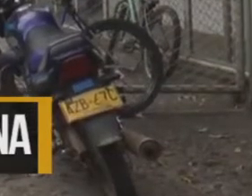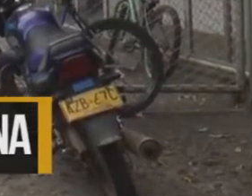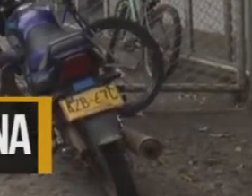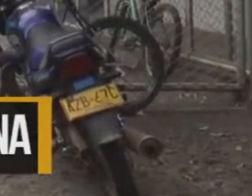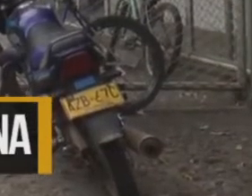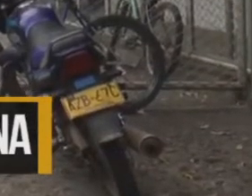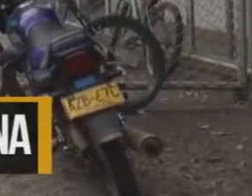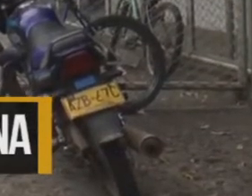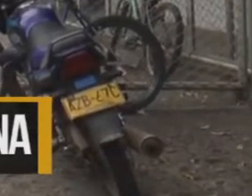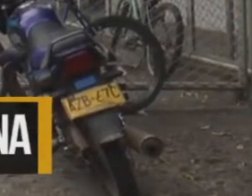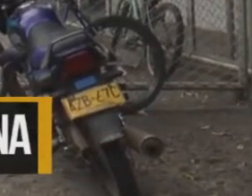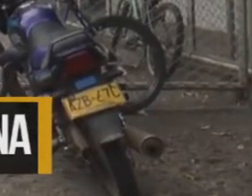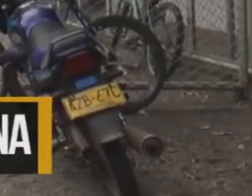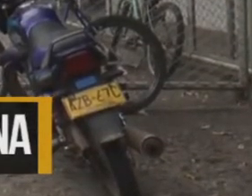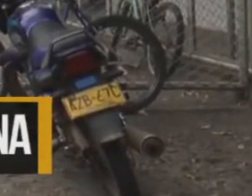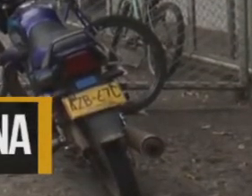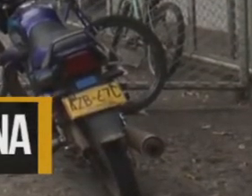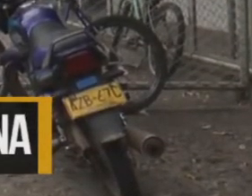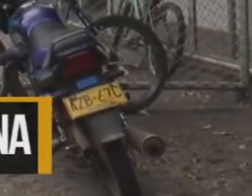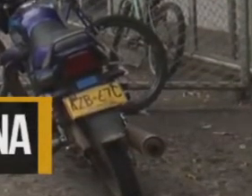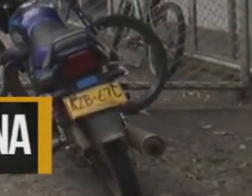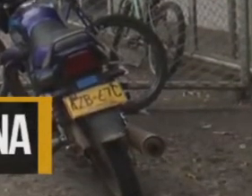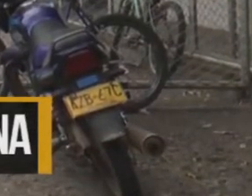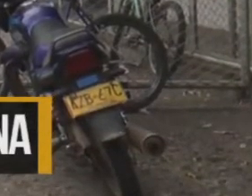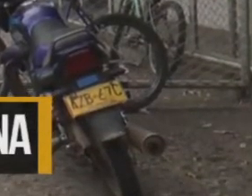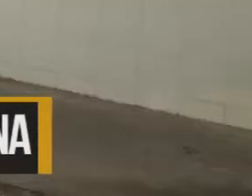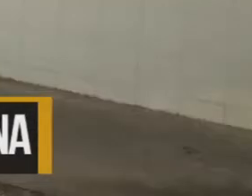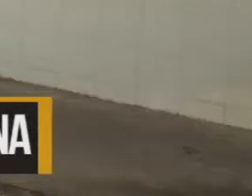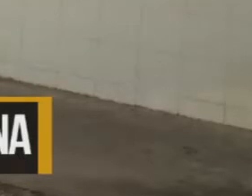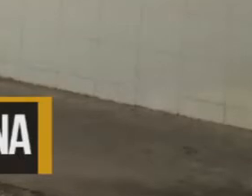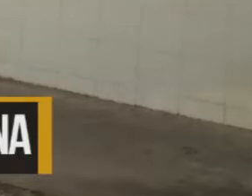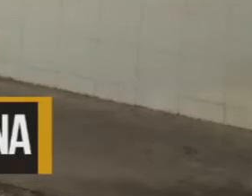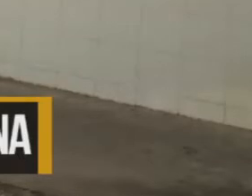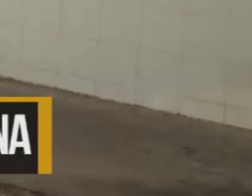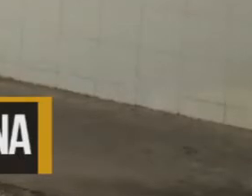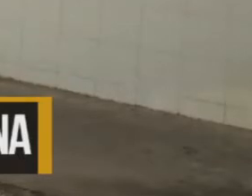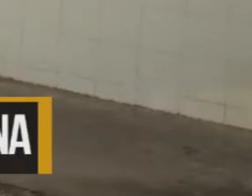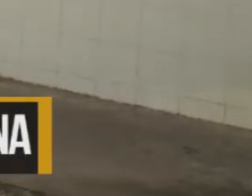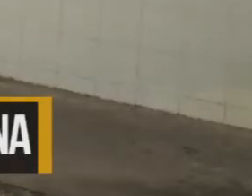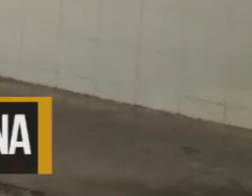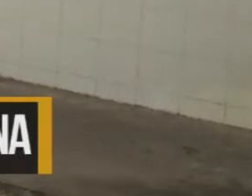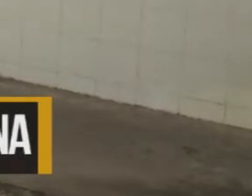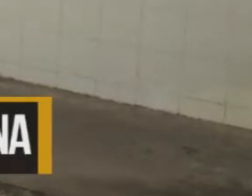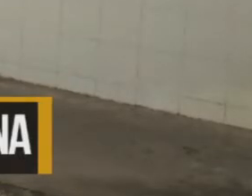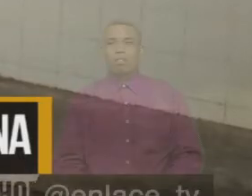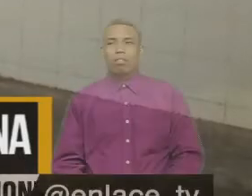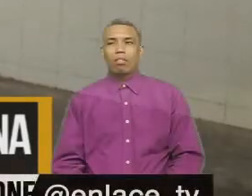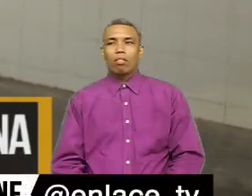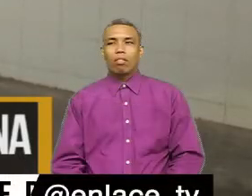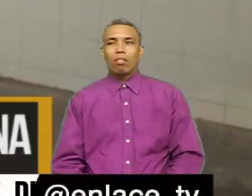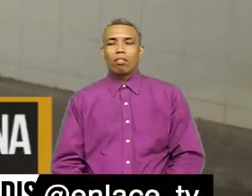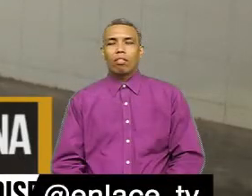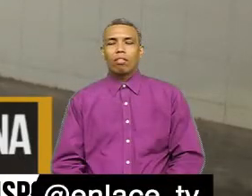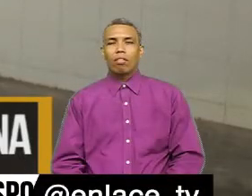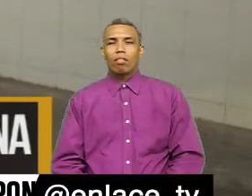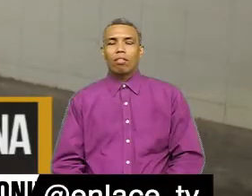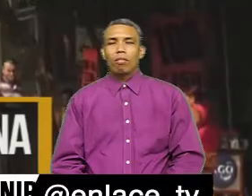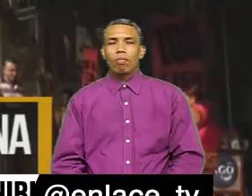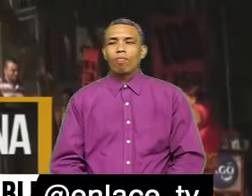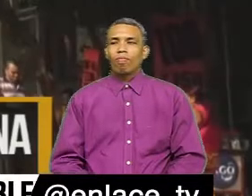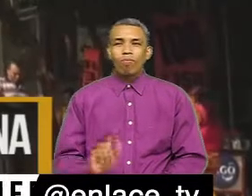y llega al hospital regional ya sin vida esta persona. Ese es el reporte que tenemos. ¿Esa persona, algunas características? 66 años,